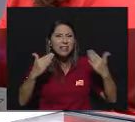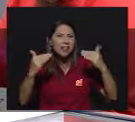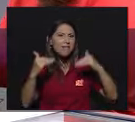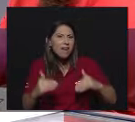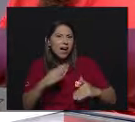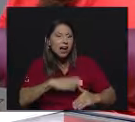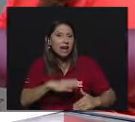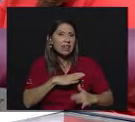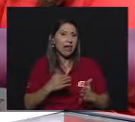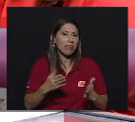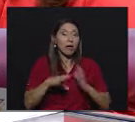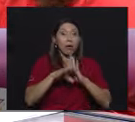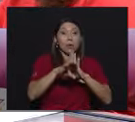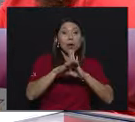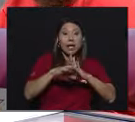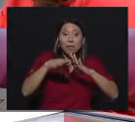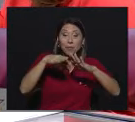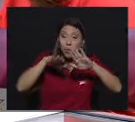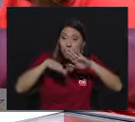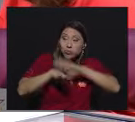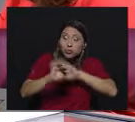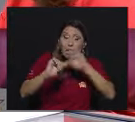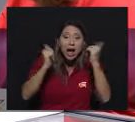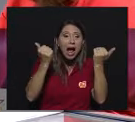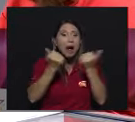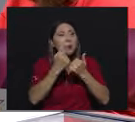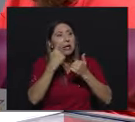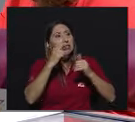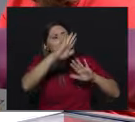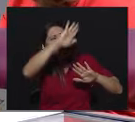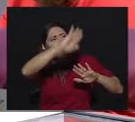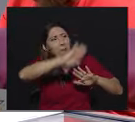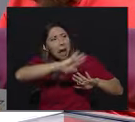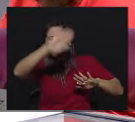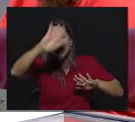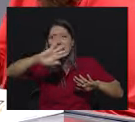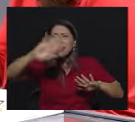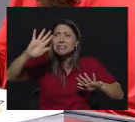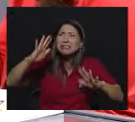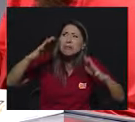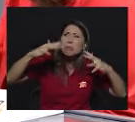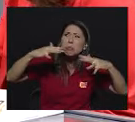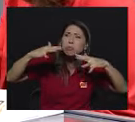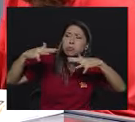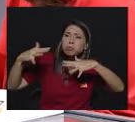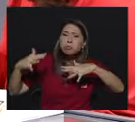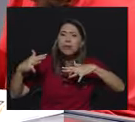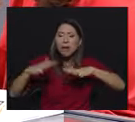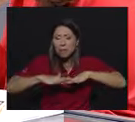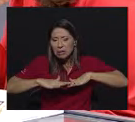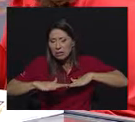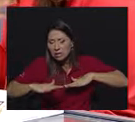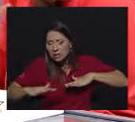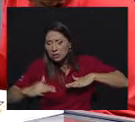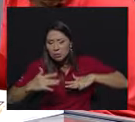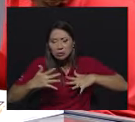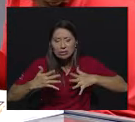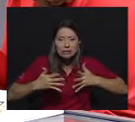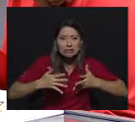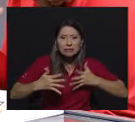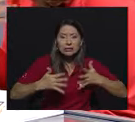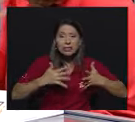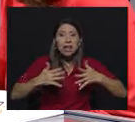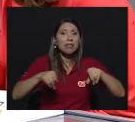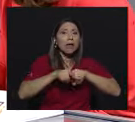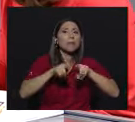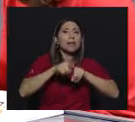¿verdad? Aulas con paredes deterioradas, pisos, el tema de las